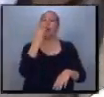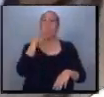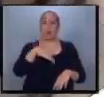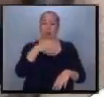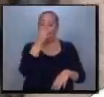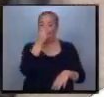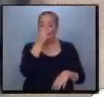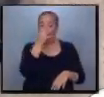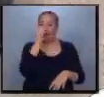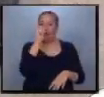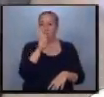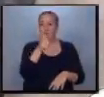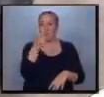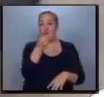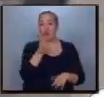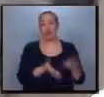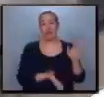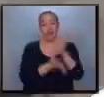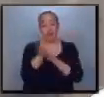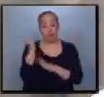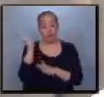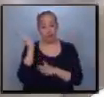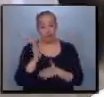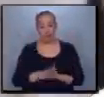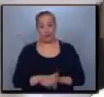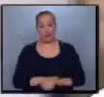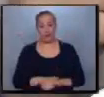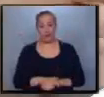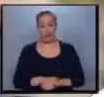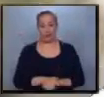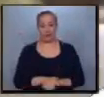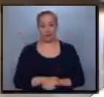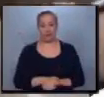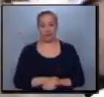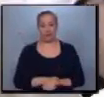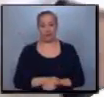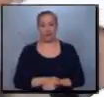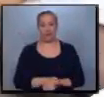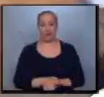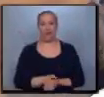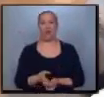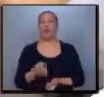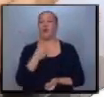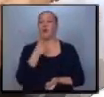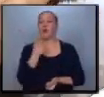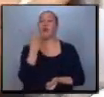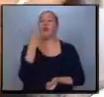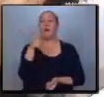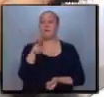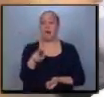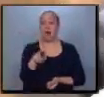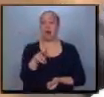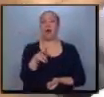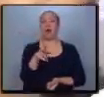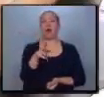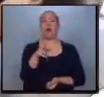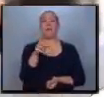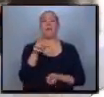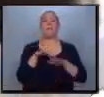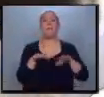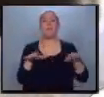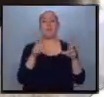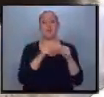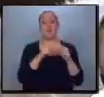que esta pareja se retiró del lugar. Y aquí dijo, una pareja de la mesa